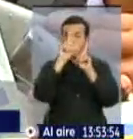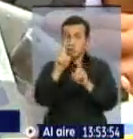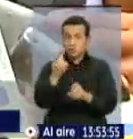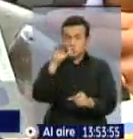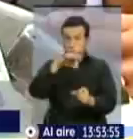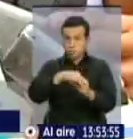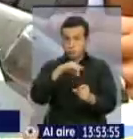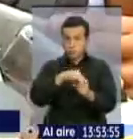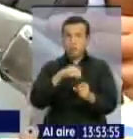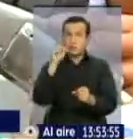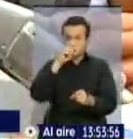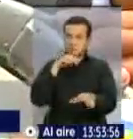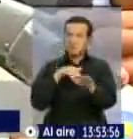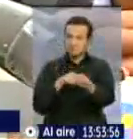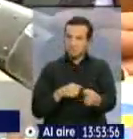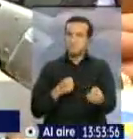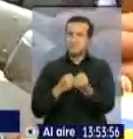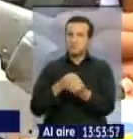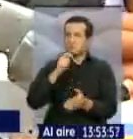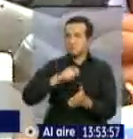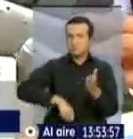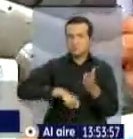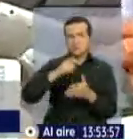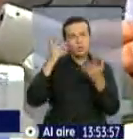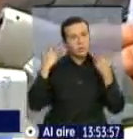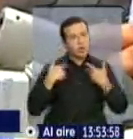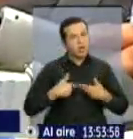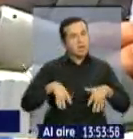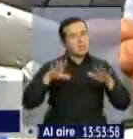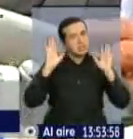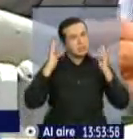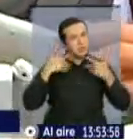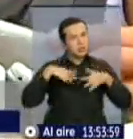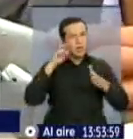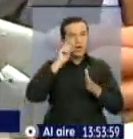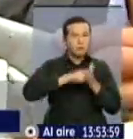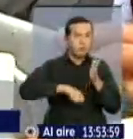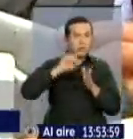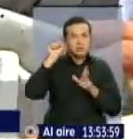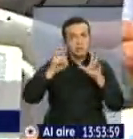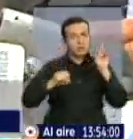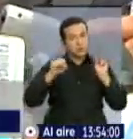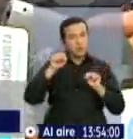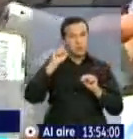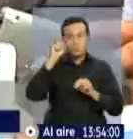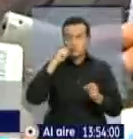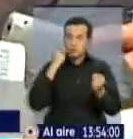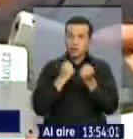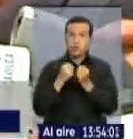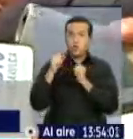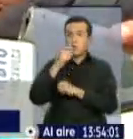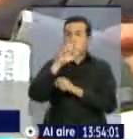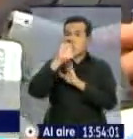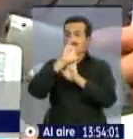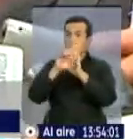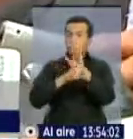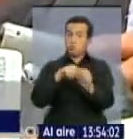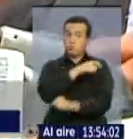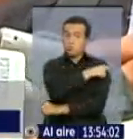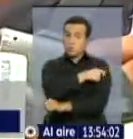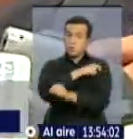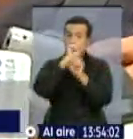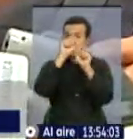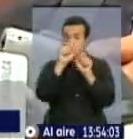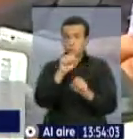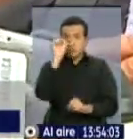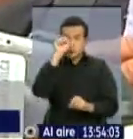ir y a eso venimos a respaldar. Indistintamente de lo que se vaya a aprobar dentro de la Corte Constitucional, la Corte tendrá que aprobar cuáles preguntas van y